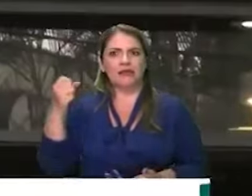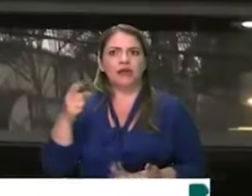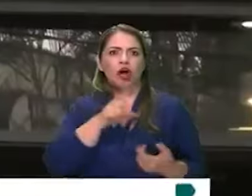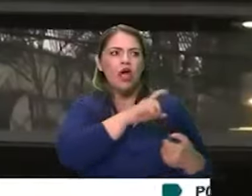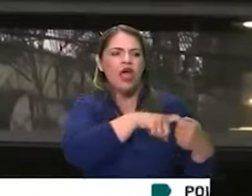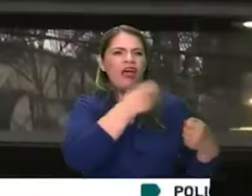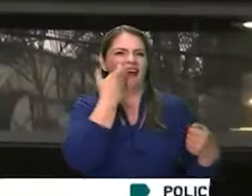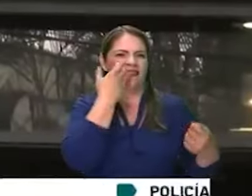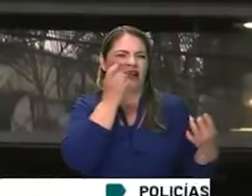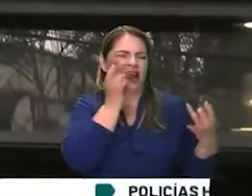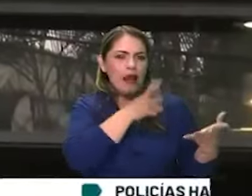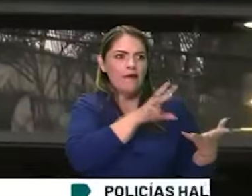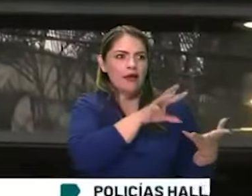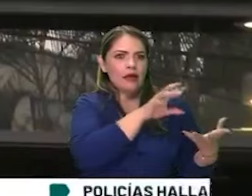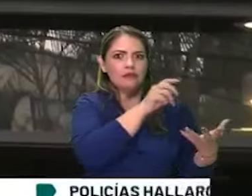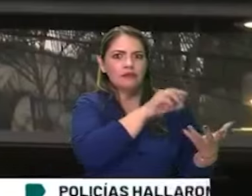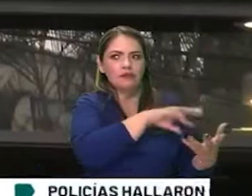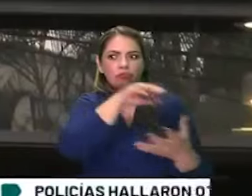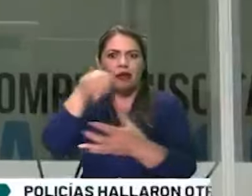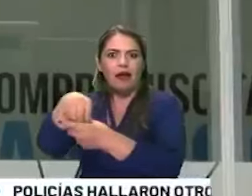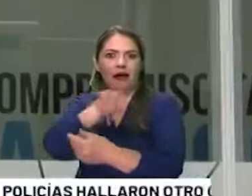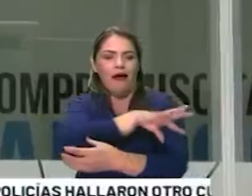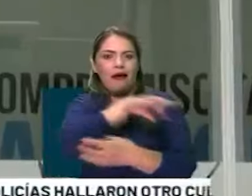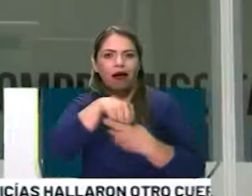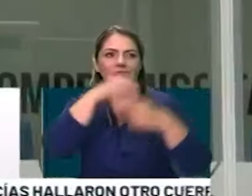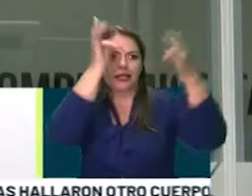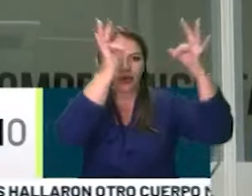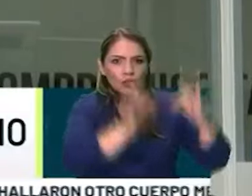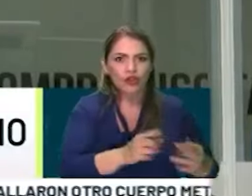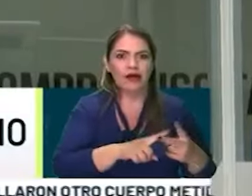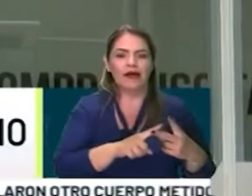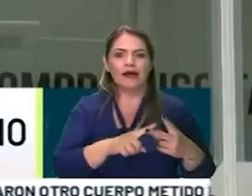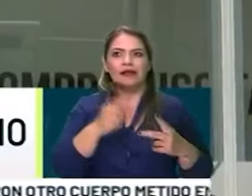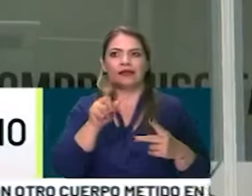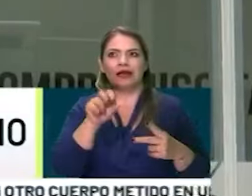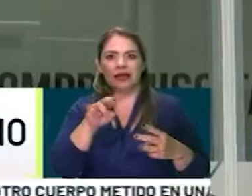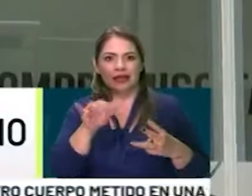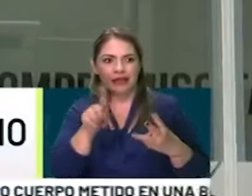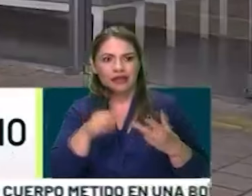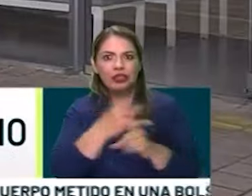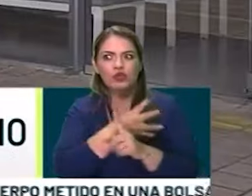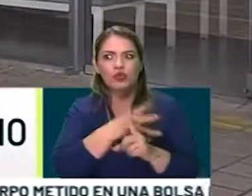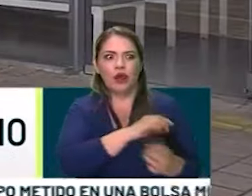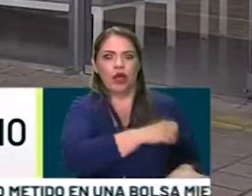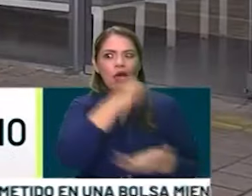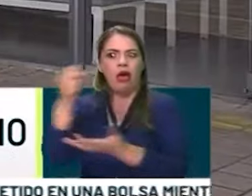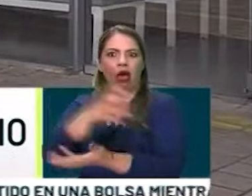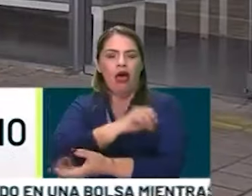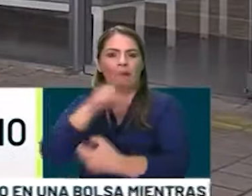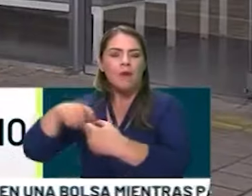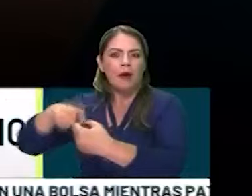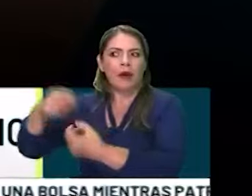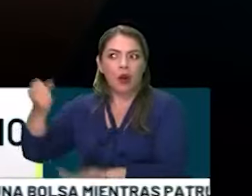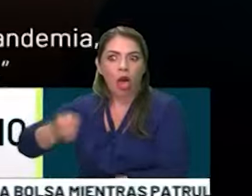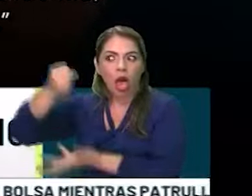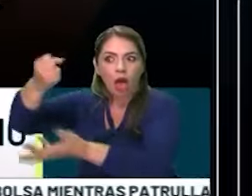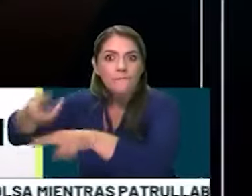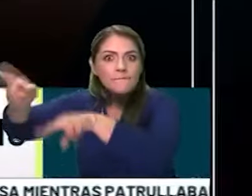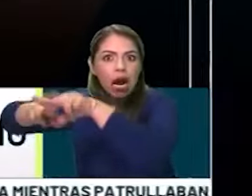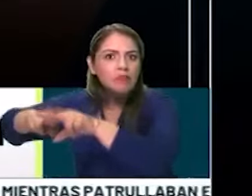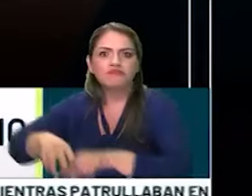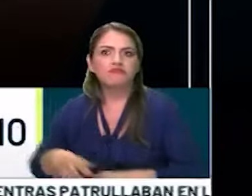crónicas salud total sanita cisura aumentando sustancialmente Su costo pero no les reconoció mayores recursos